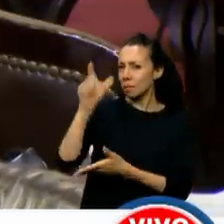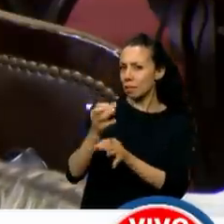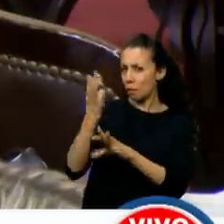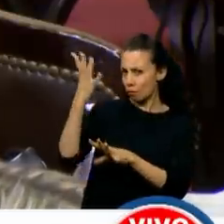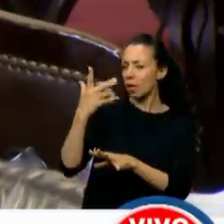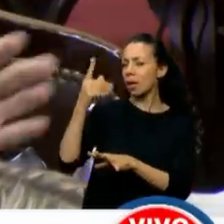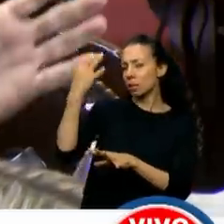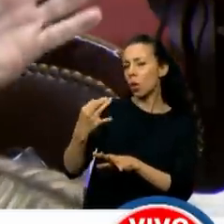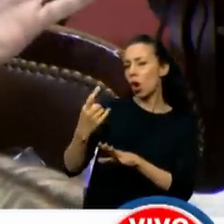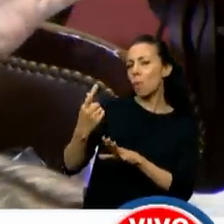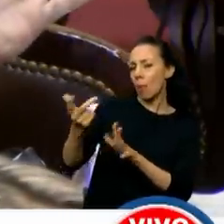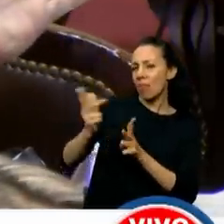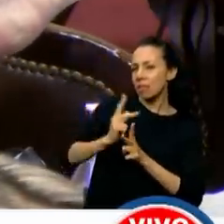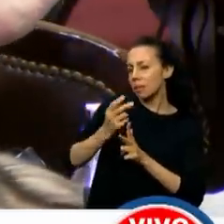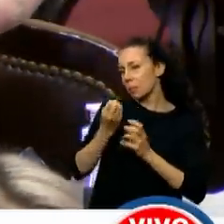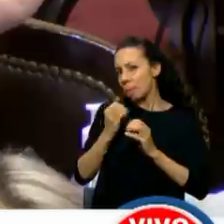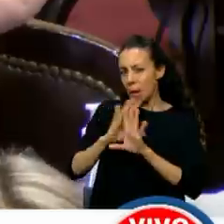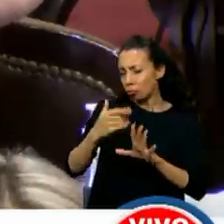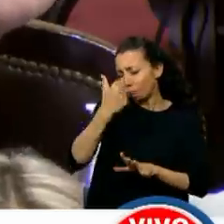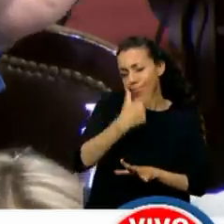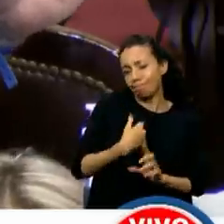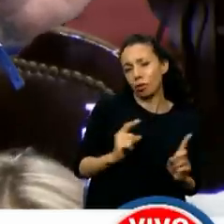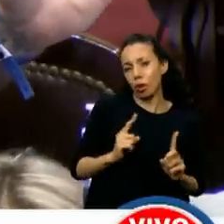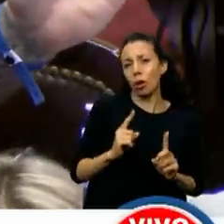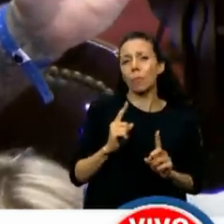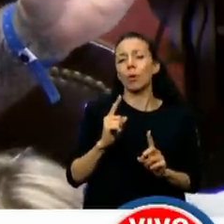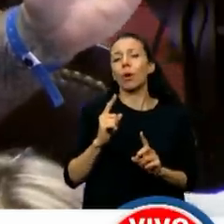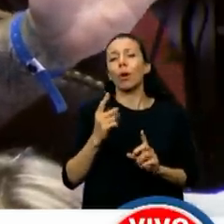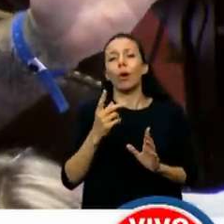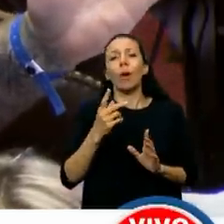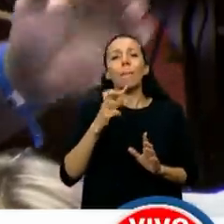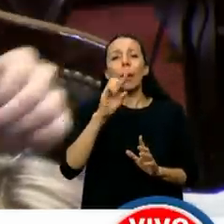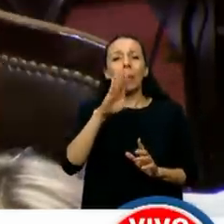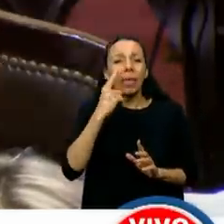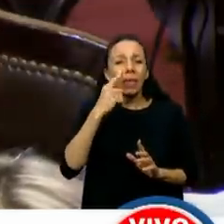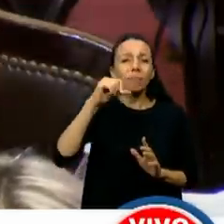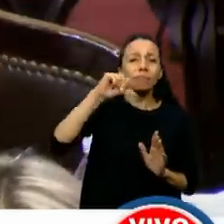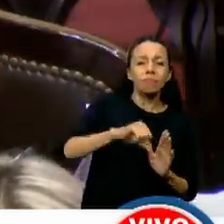creo que entre el 2010 y 2019 él pedía habrá caído casi el 10 por ciento